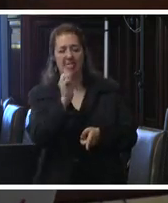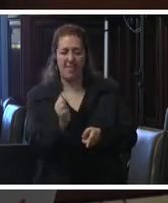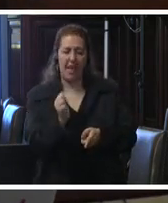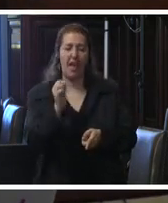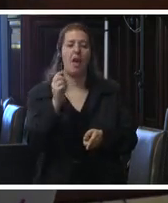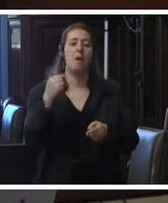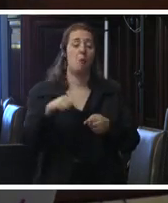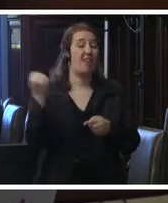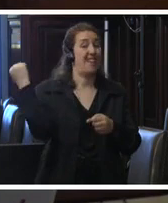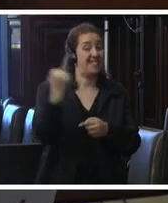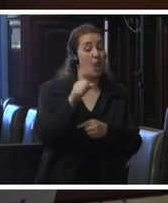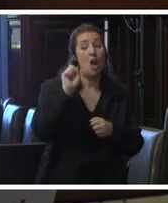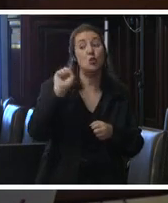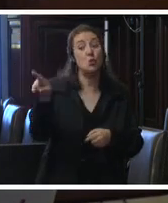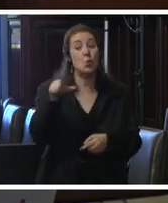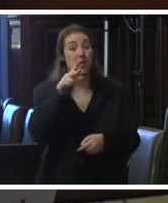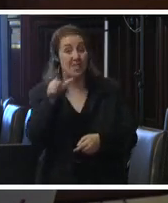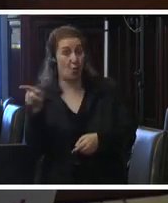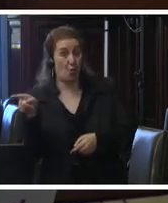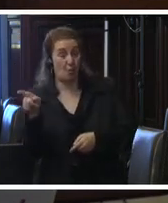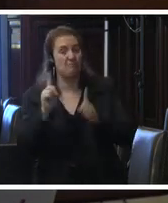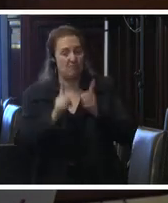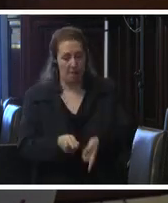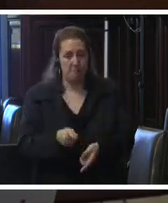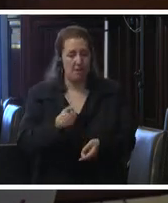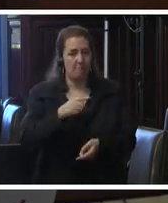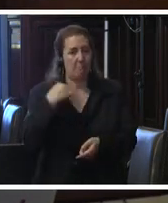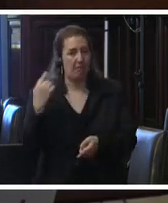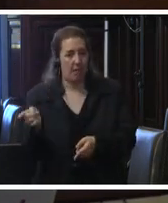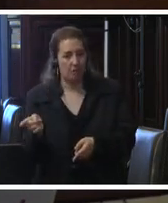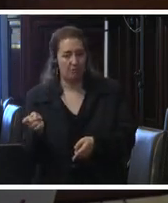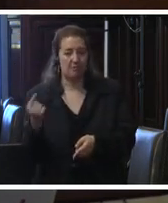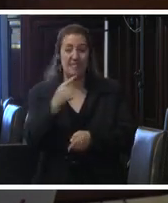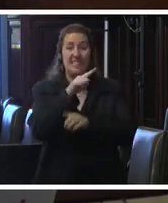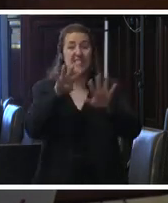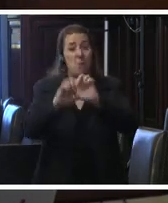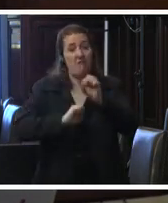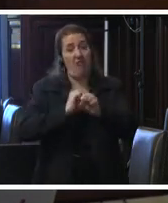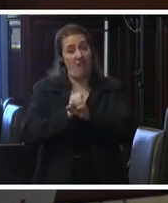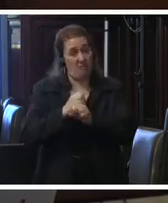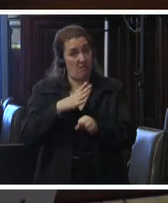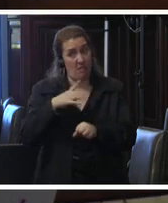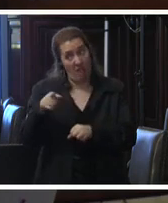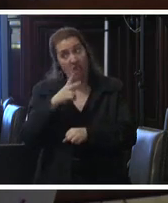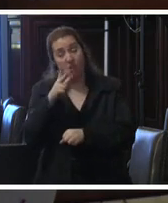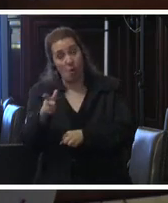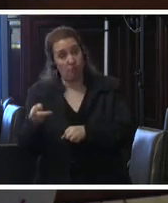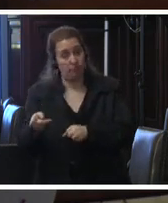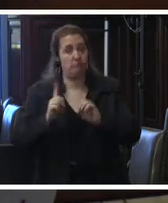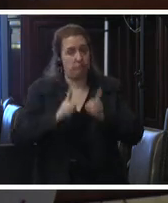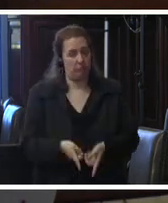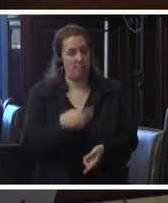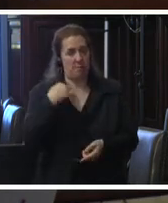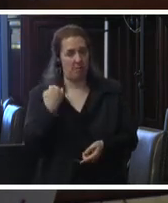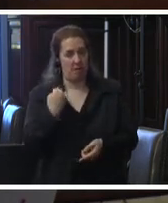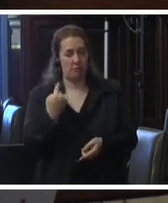asesinaron a su hijo de 19 años. También su rol era un